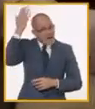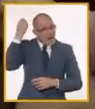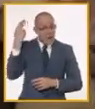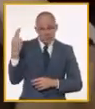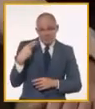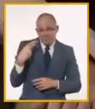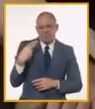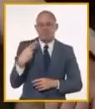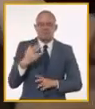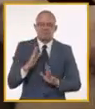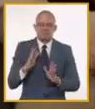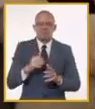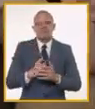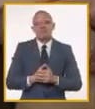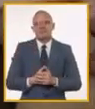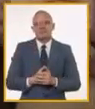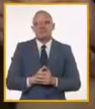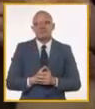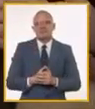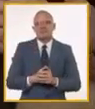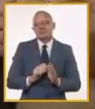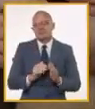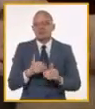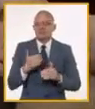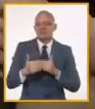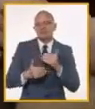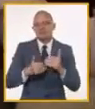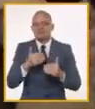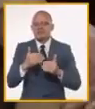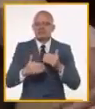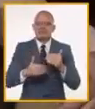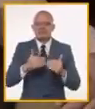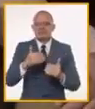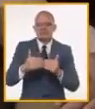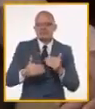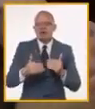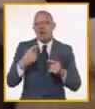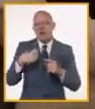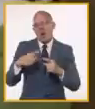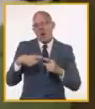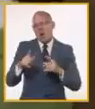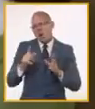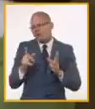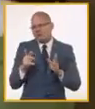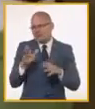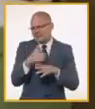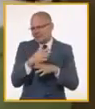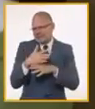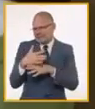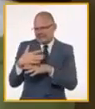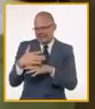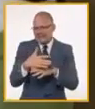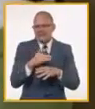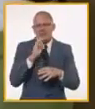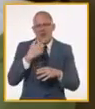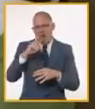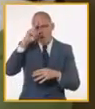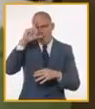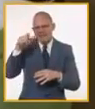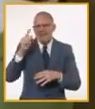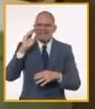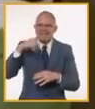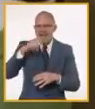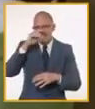que tenía la sanidad militar. Y después me empezaron a caer lo que era antes la ONDI, que era el hospital William Soler, sí, etcétera, los